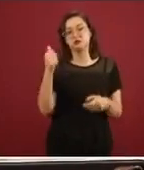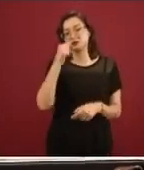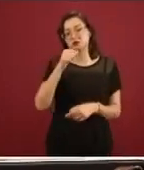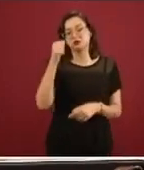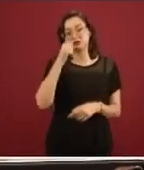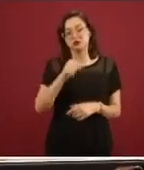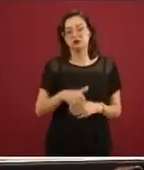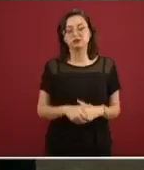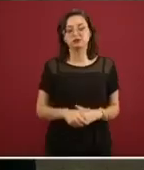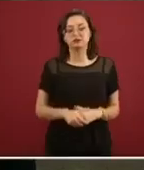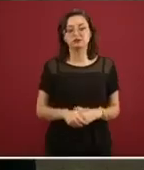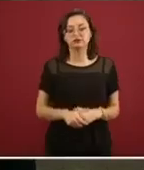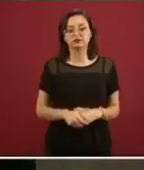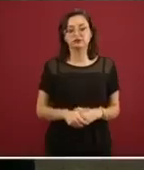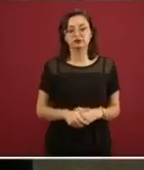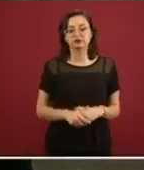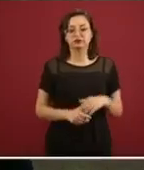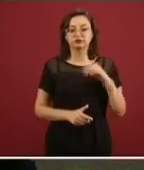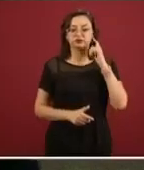salud distinta.